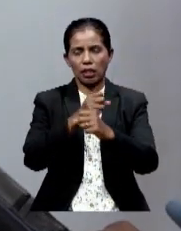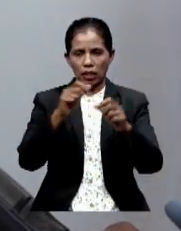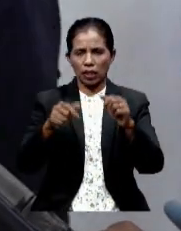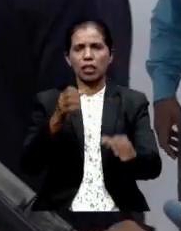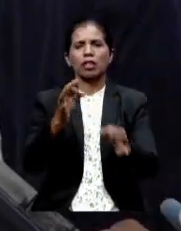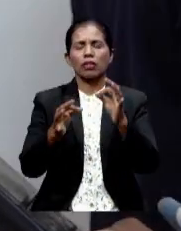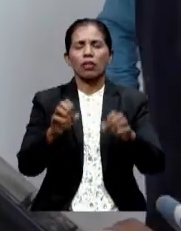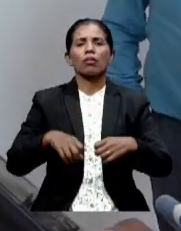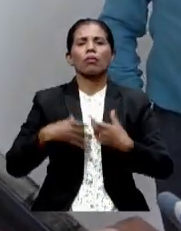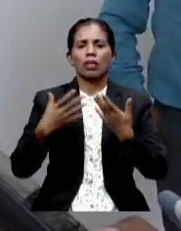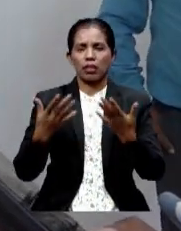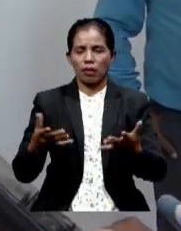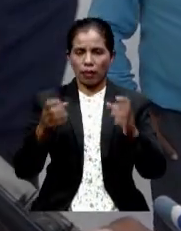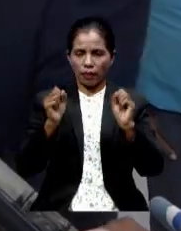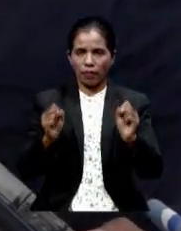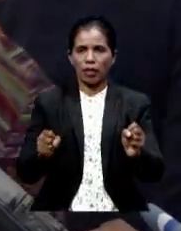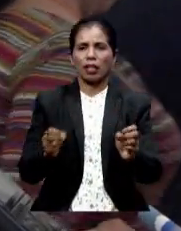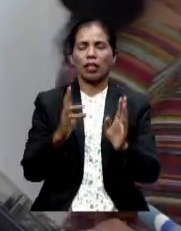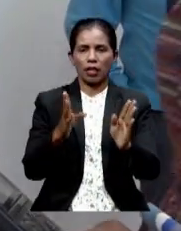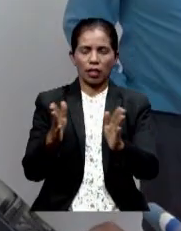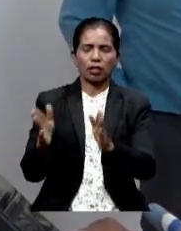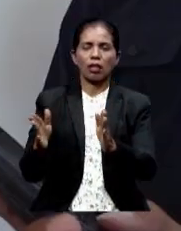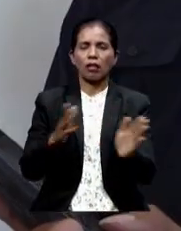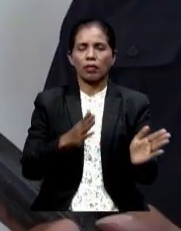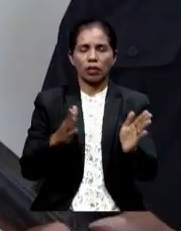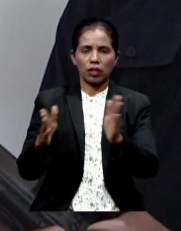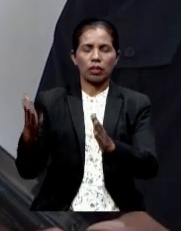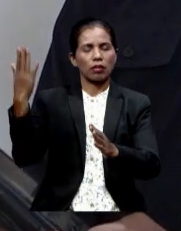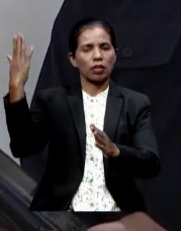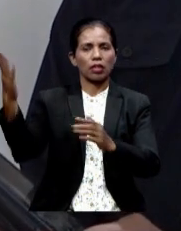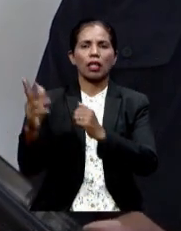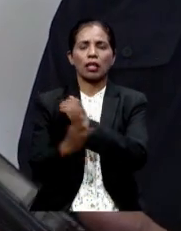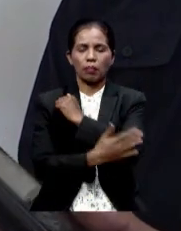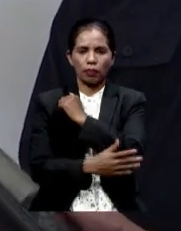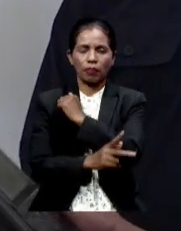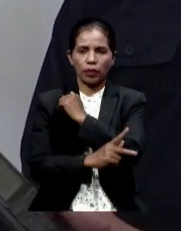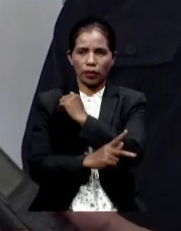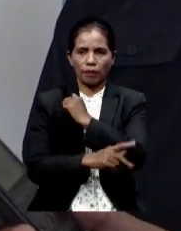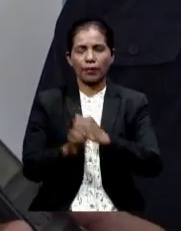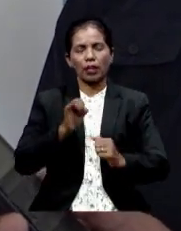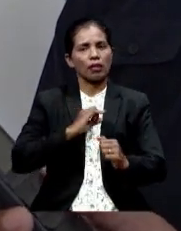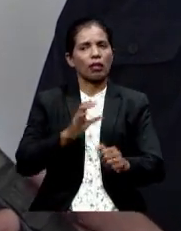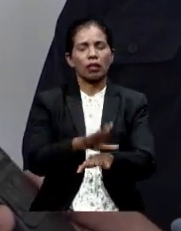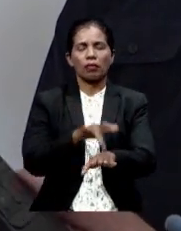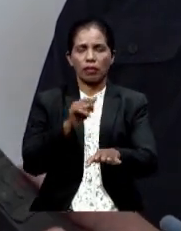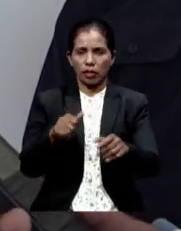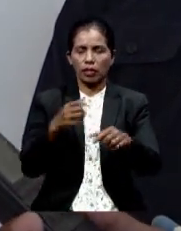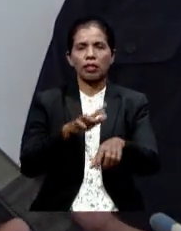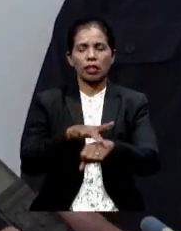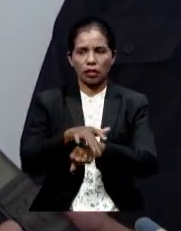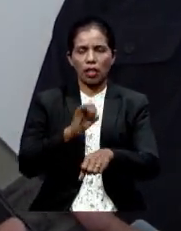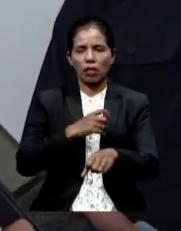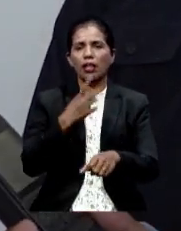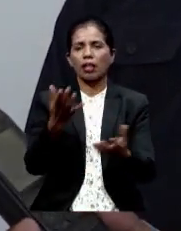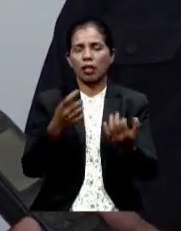oin samak bel halo aslera liu proses rekrutamentu Portugal. Ono ing kata haula kuya tu hola konklusan ida sedu liu e situasaun ida ne, mai biha hokra